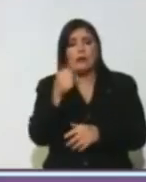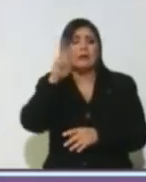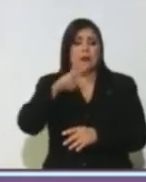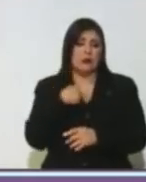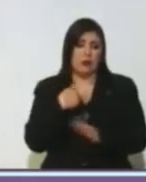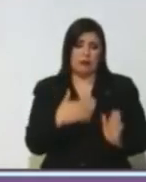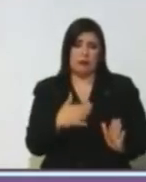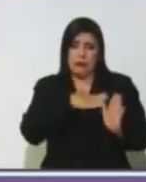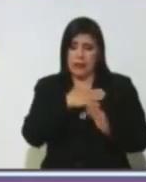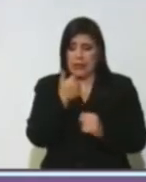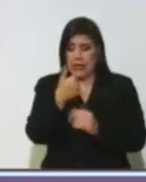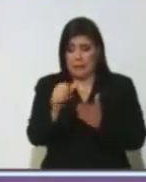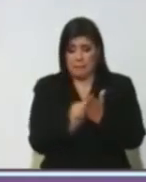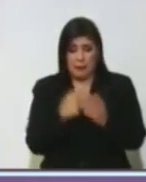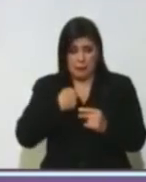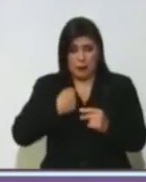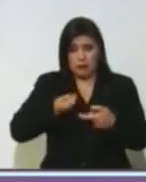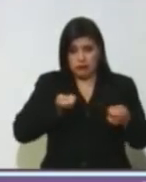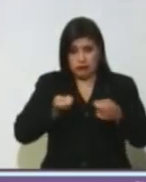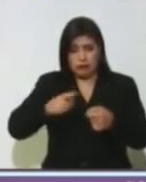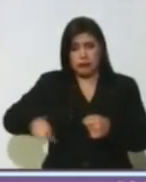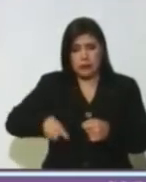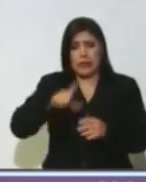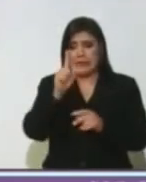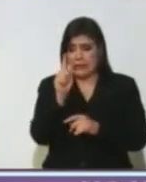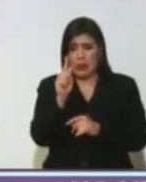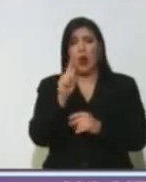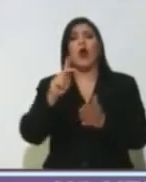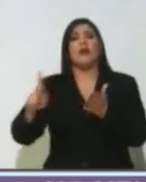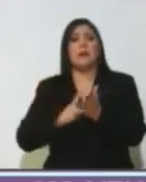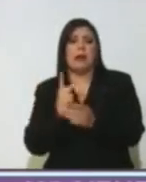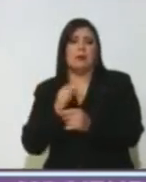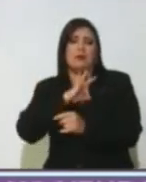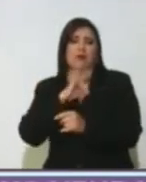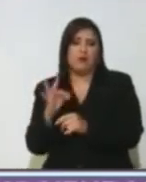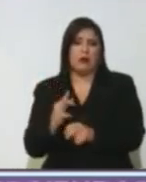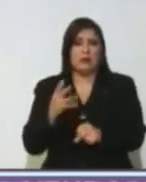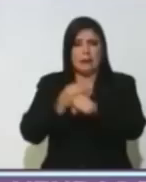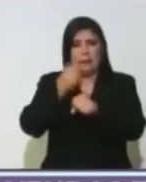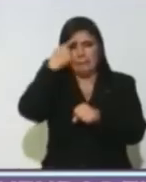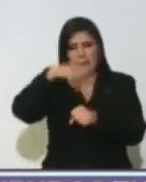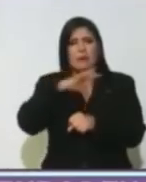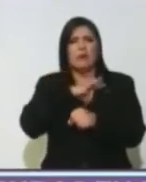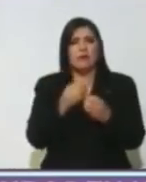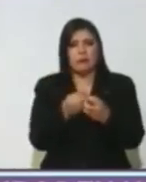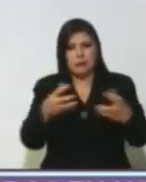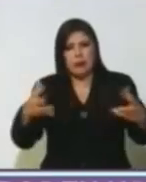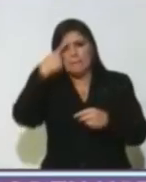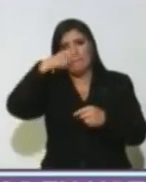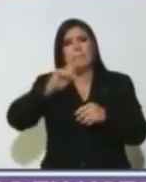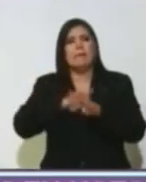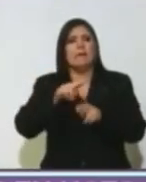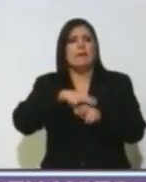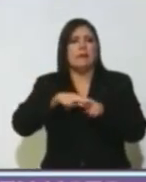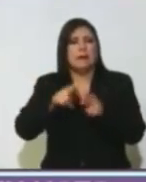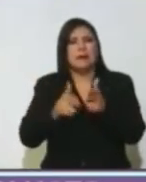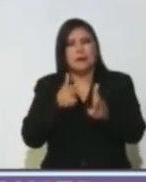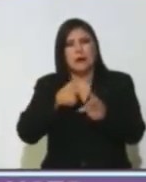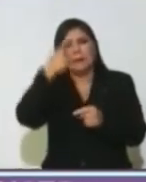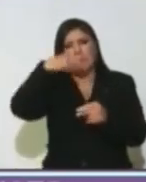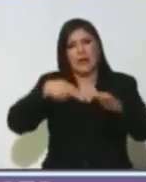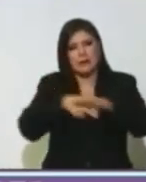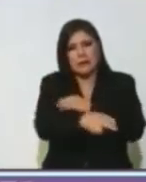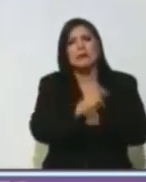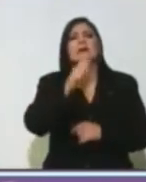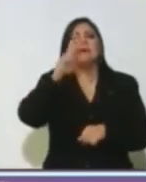de mi gobierno esos 70 estarán en operación para incrementar el número de trenes en 70 más a fin de disminuir